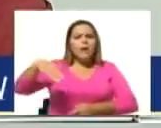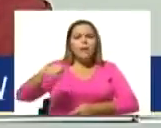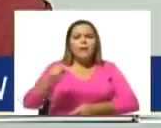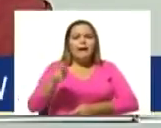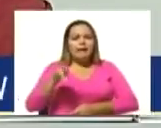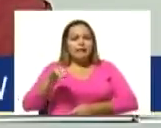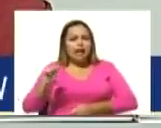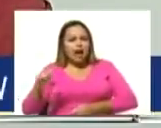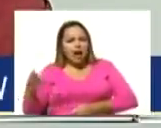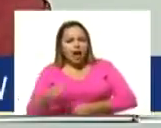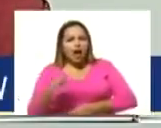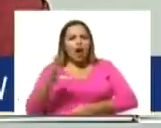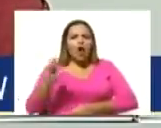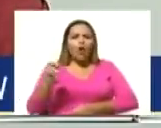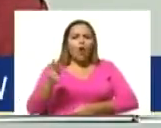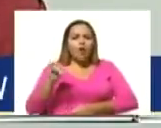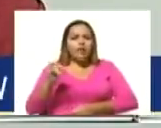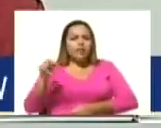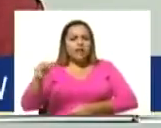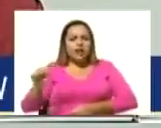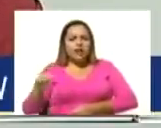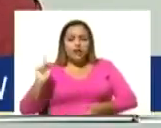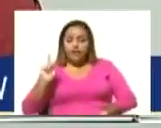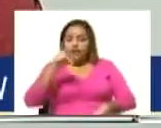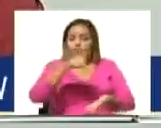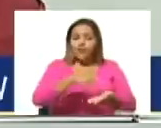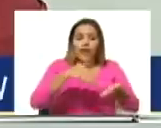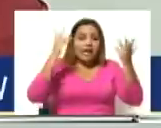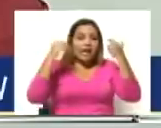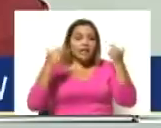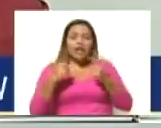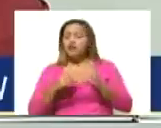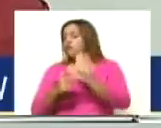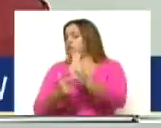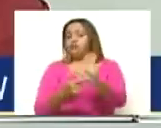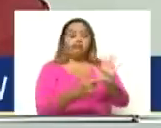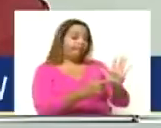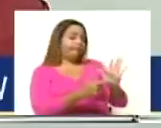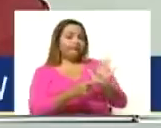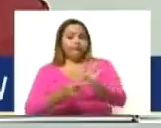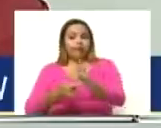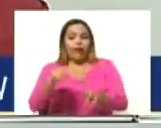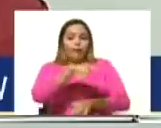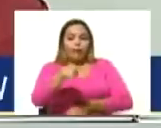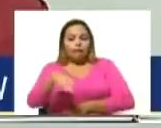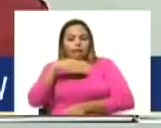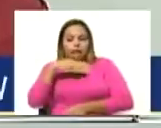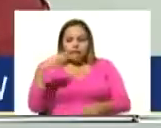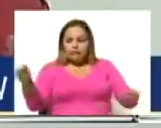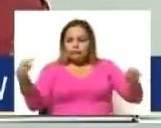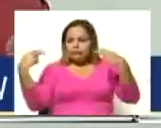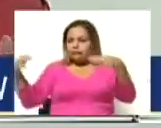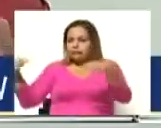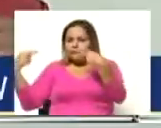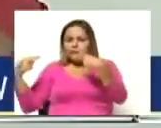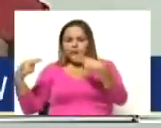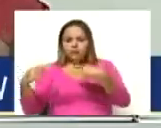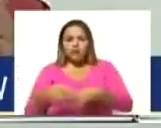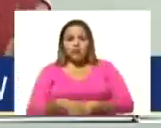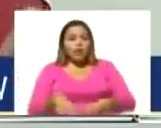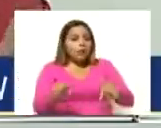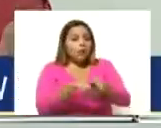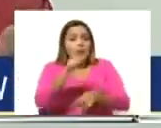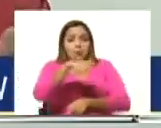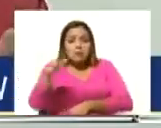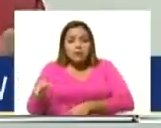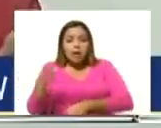Castaño. A exhibirse, provocando a nuestro pueblo. Y la gente la atendió, no le